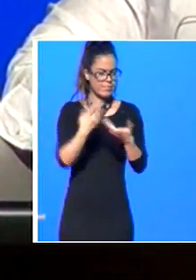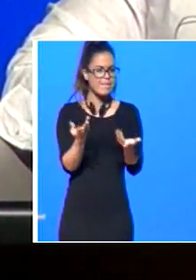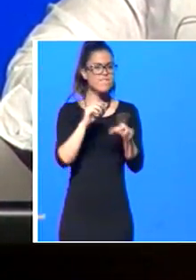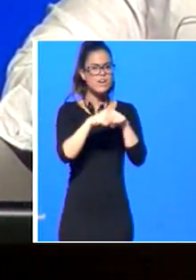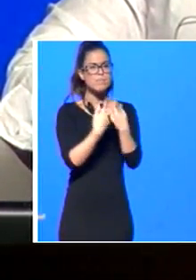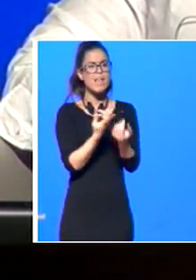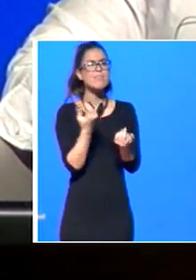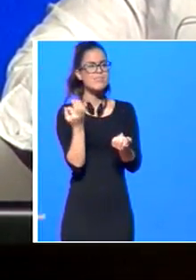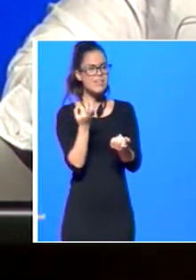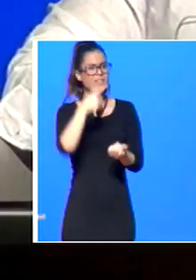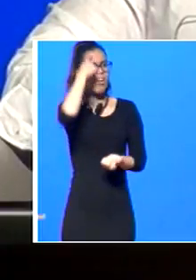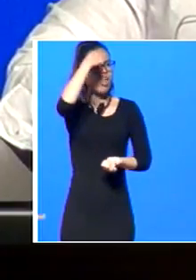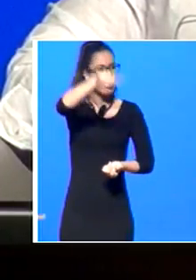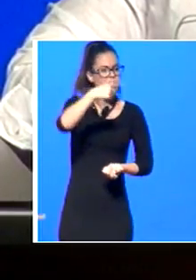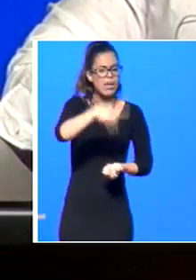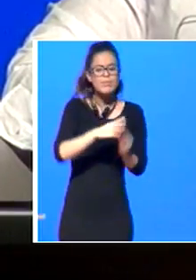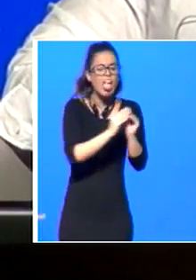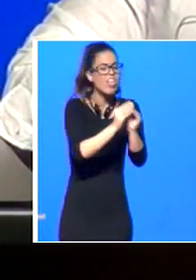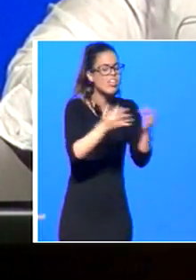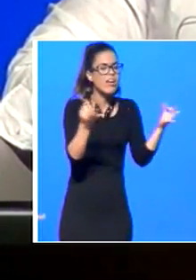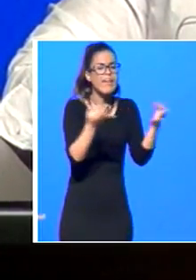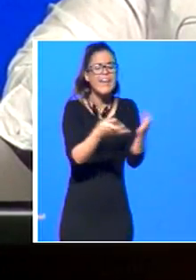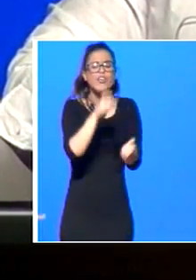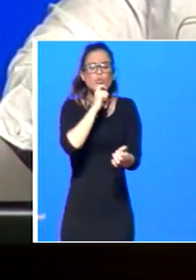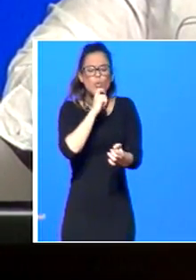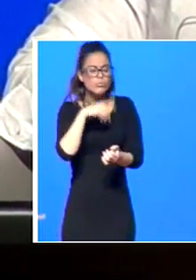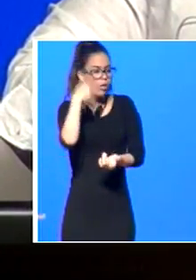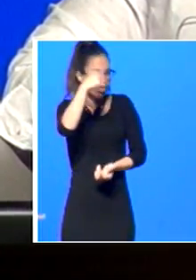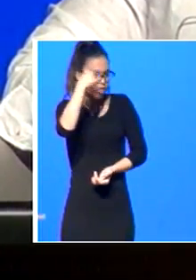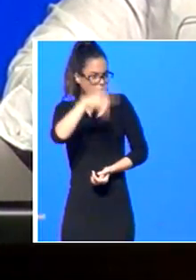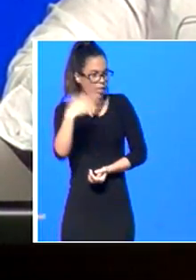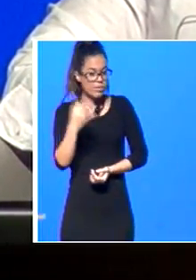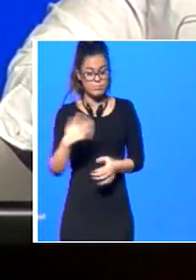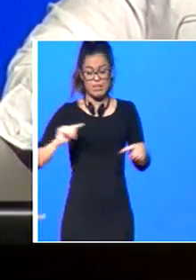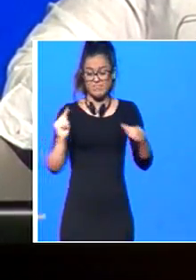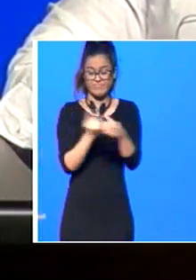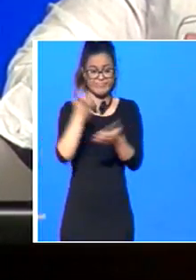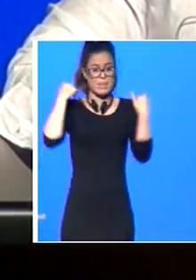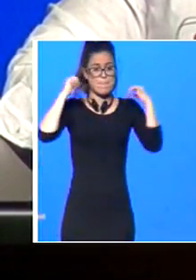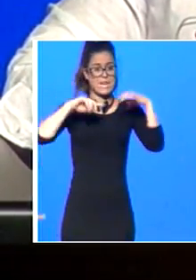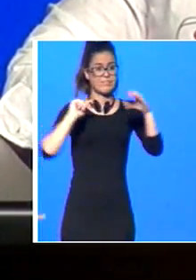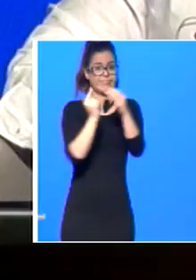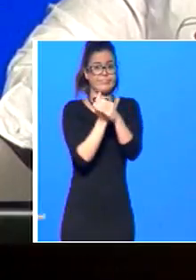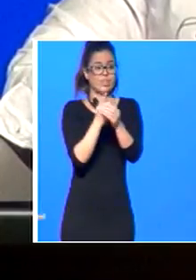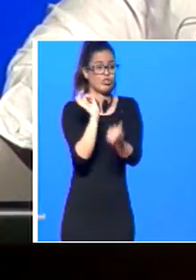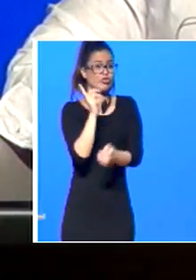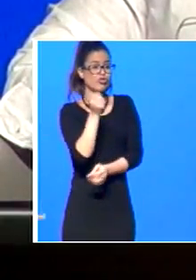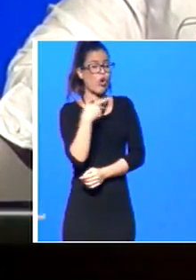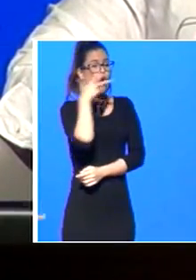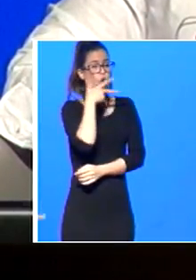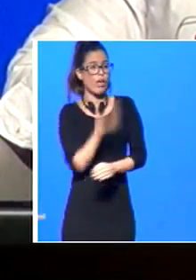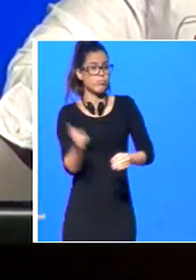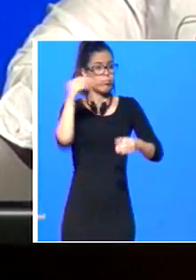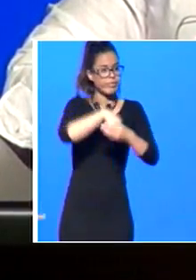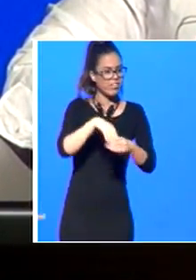de lo que se está haciendo y de cómo se está haciendo, porque es que si no, la práctica inclusiva se va a quedar dentro de las paredes del colegio.